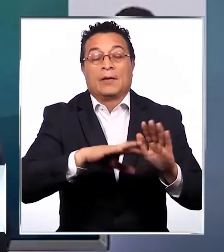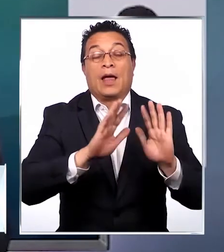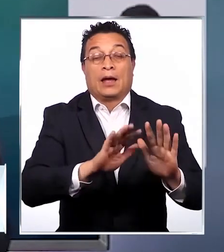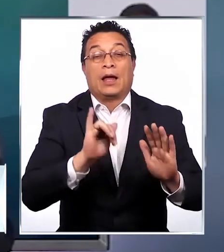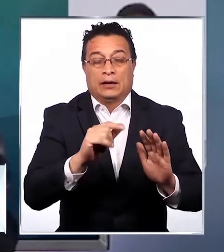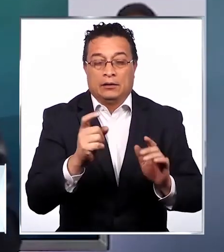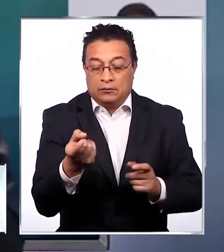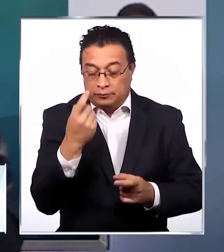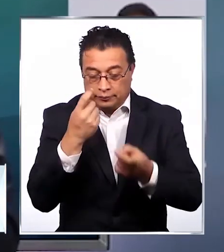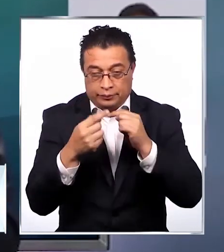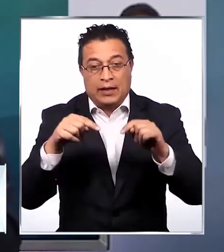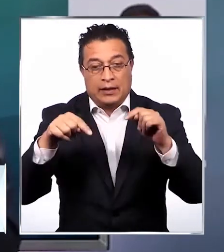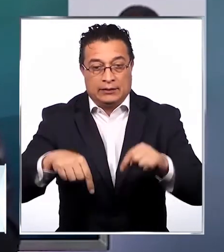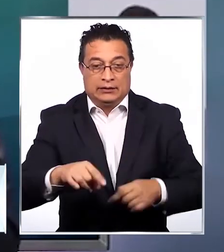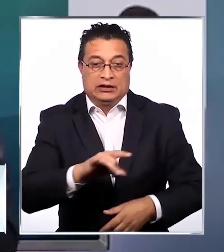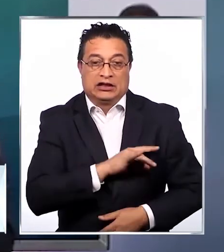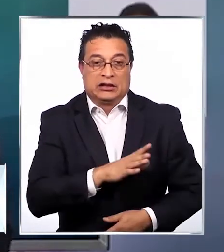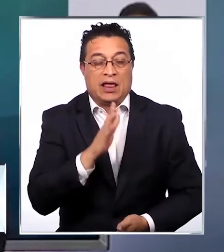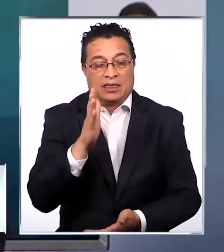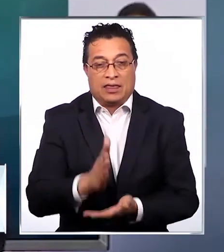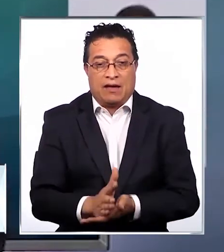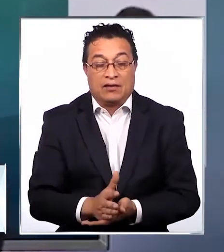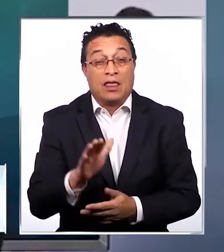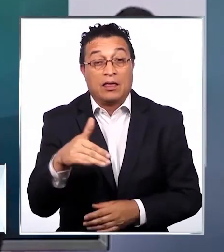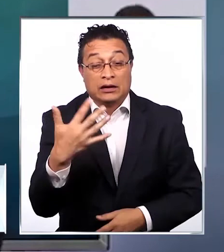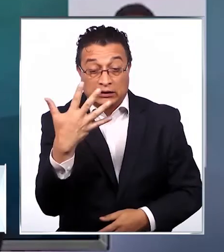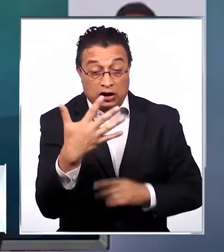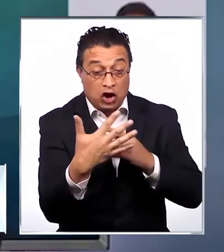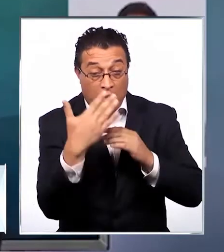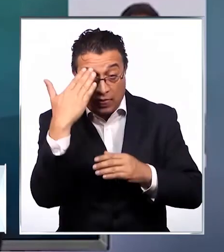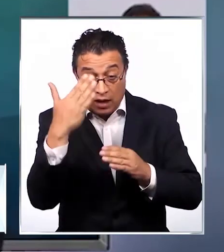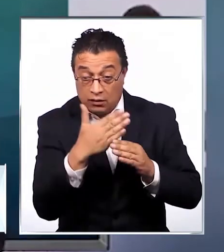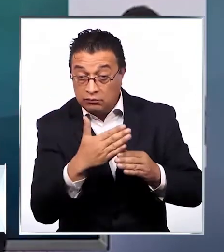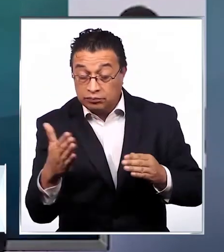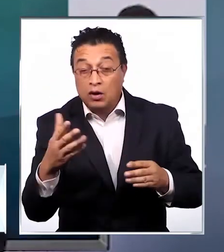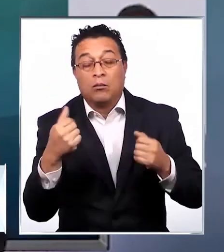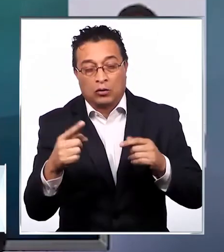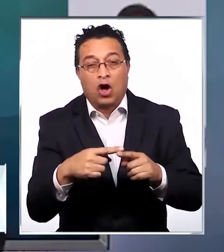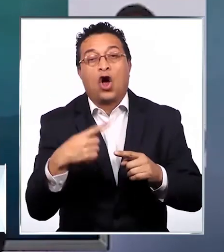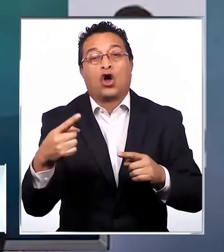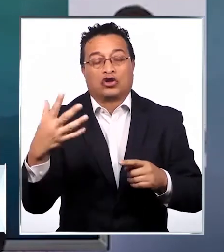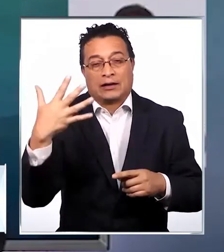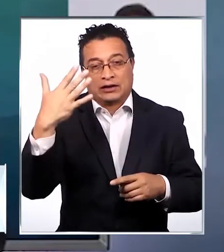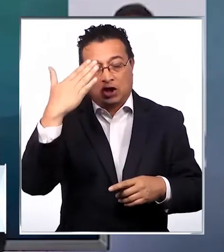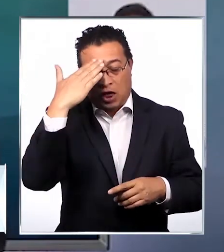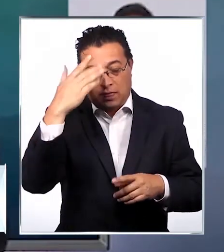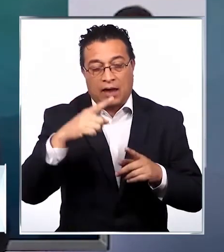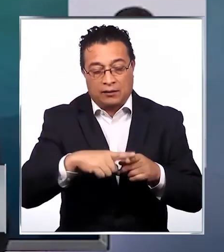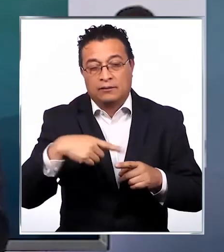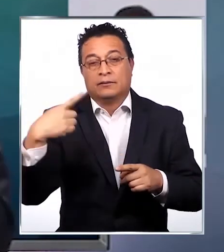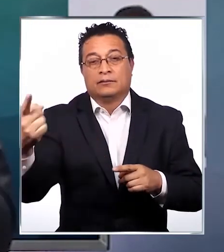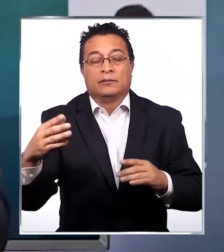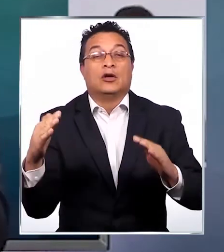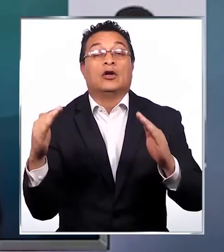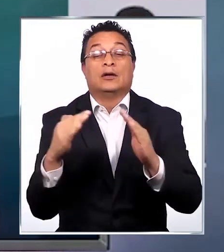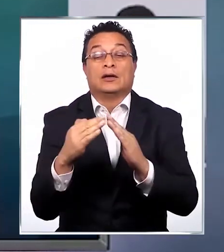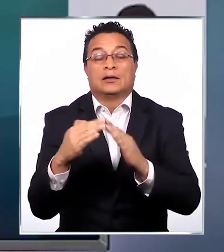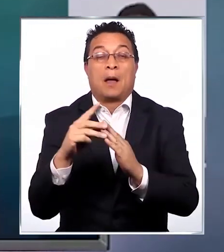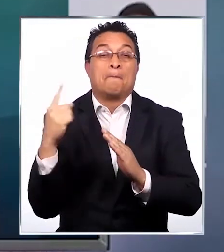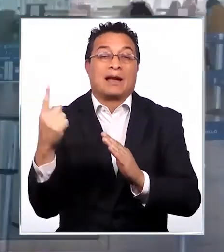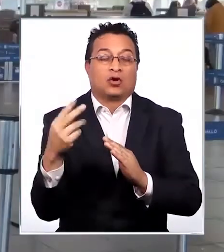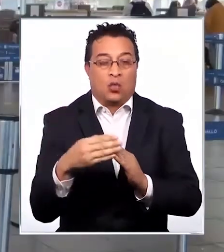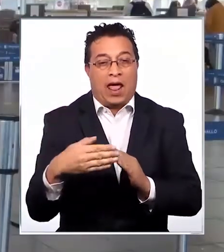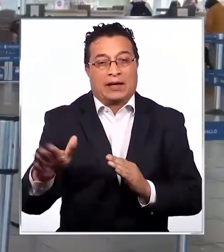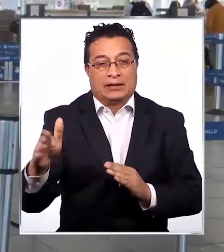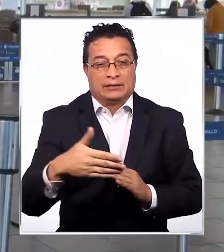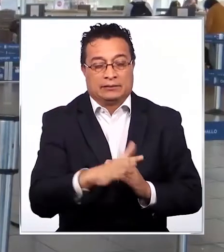hacerse un PCR aquí en nuestro país. Y luego de esos 5 días deben continuar los otros 5 días en su residencia